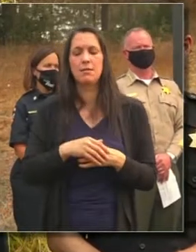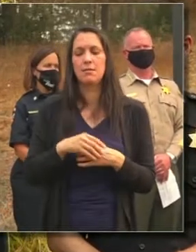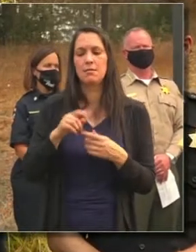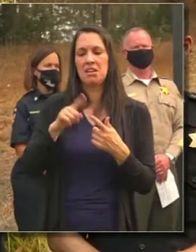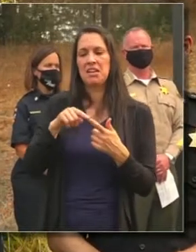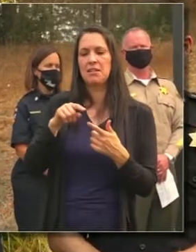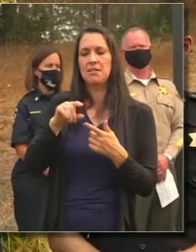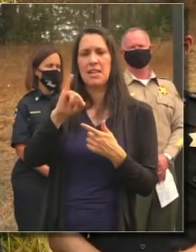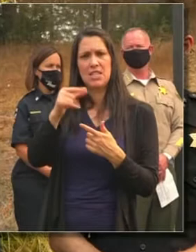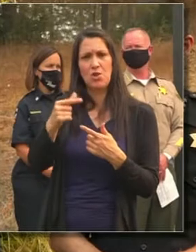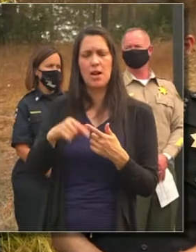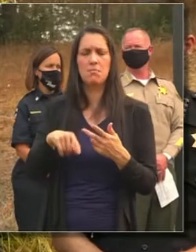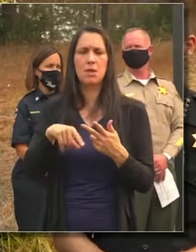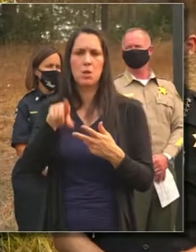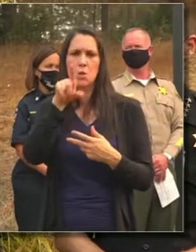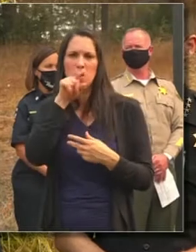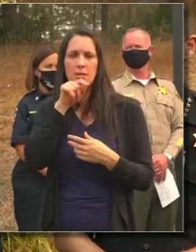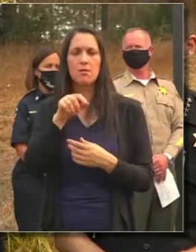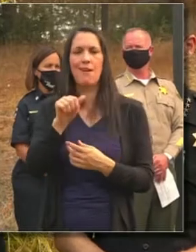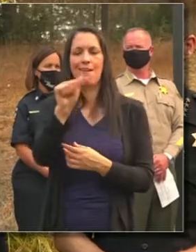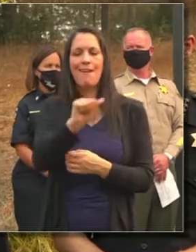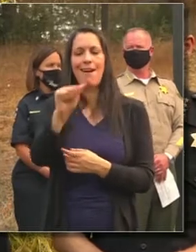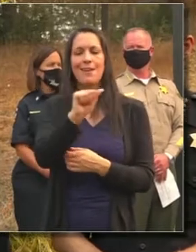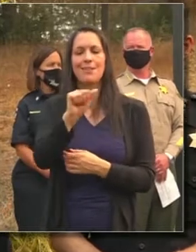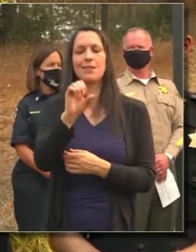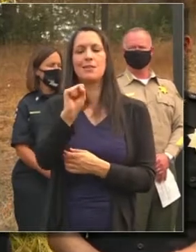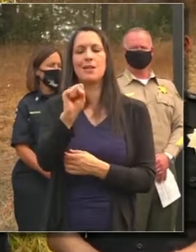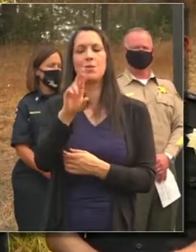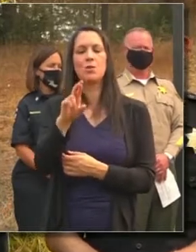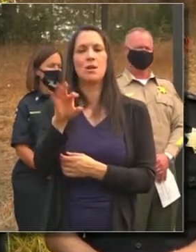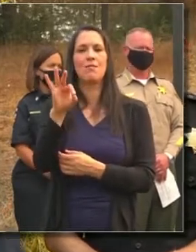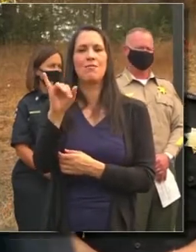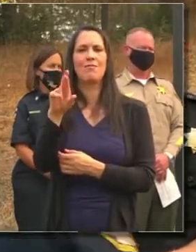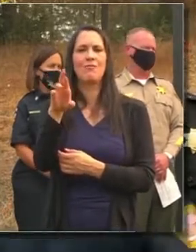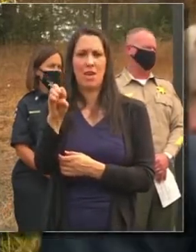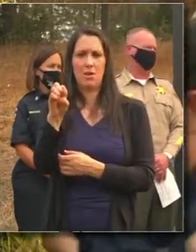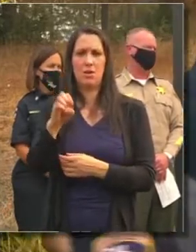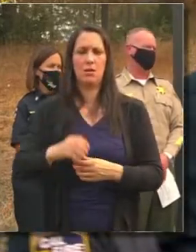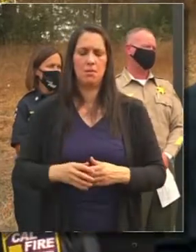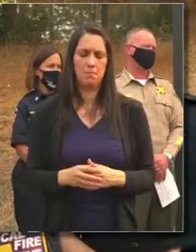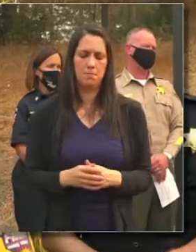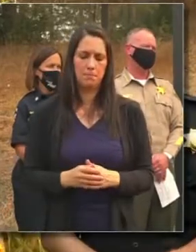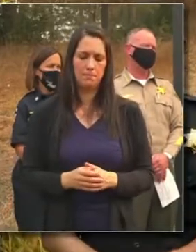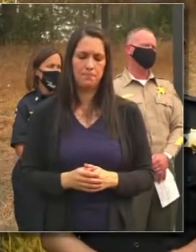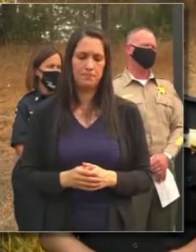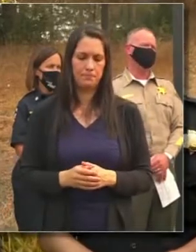en instagram y en twitter como santarrosa fire muchas gracias